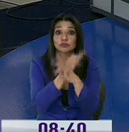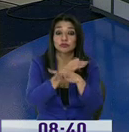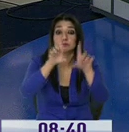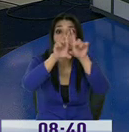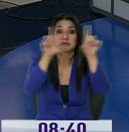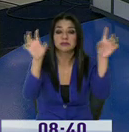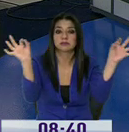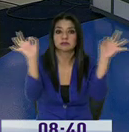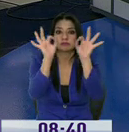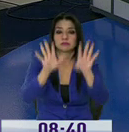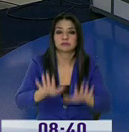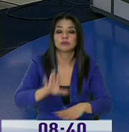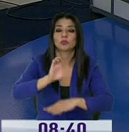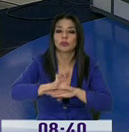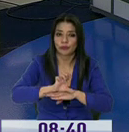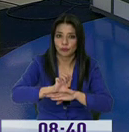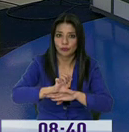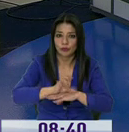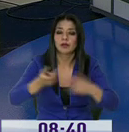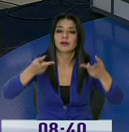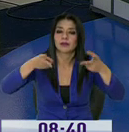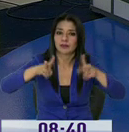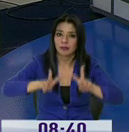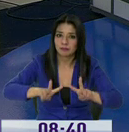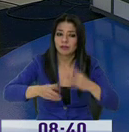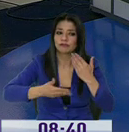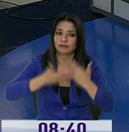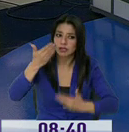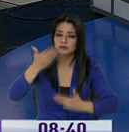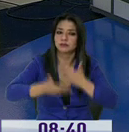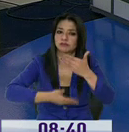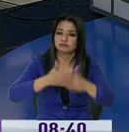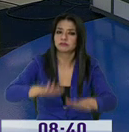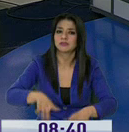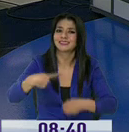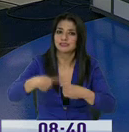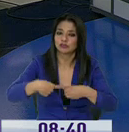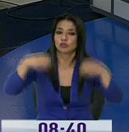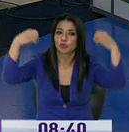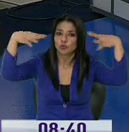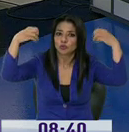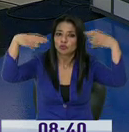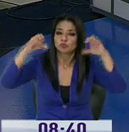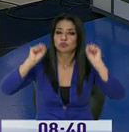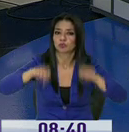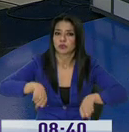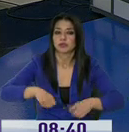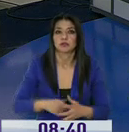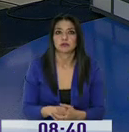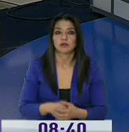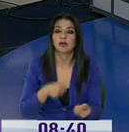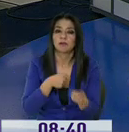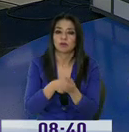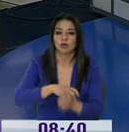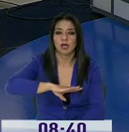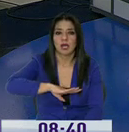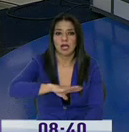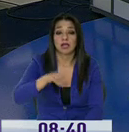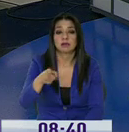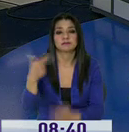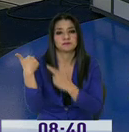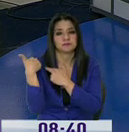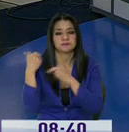Corporación Eléctrica del Ecuador, y así también se podría facilitar un poco a la capital el tema de la luminaria, ¿no? Y contribuir con la alcaldía, que es competencia de ellos